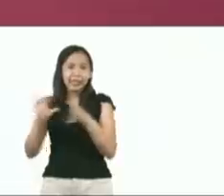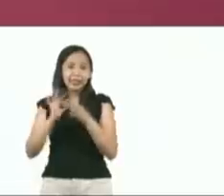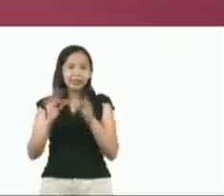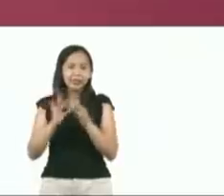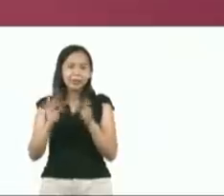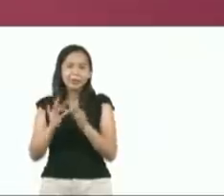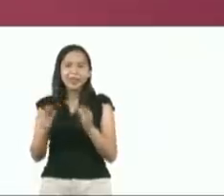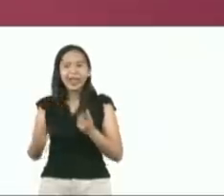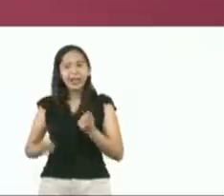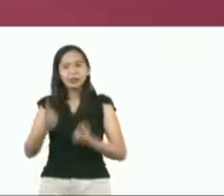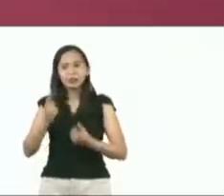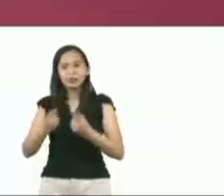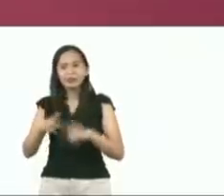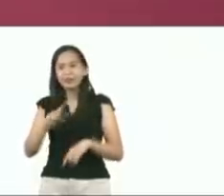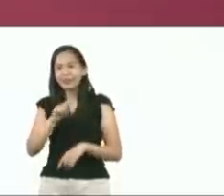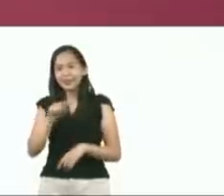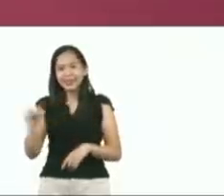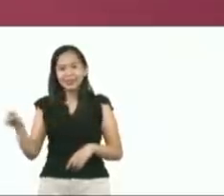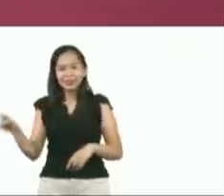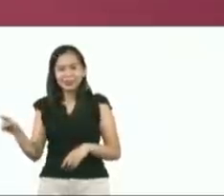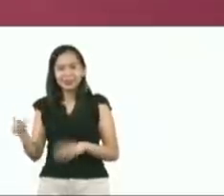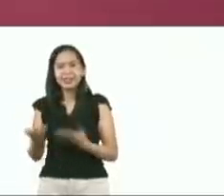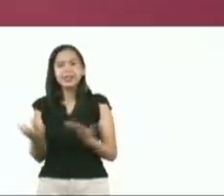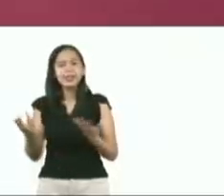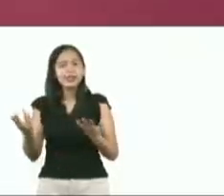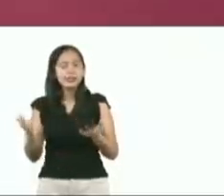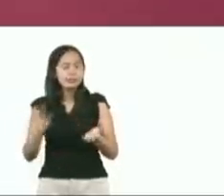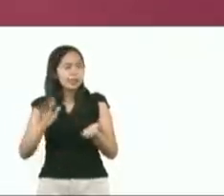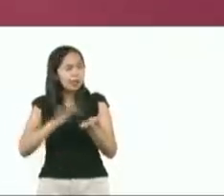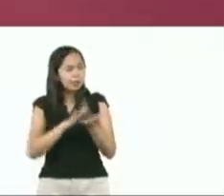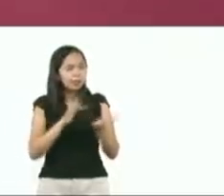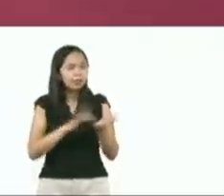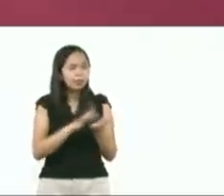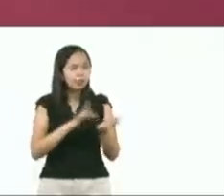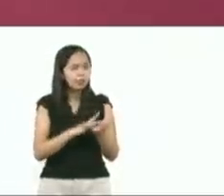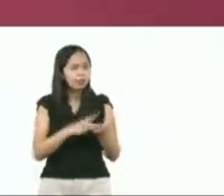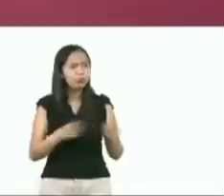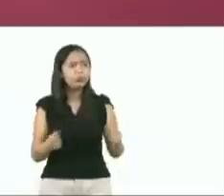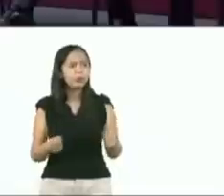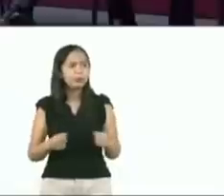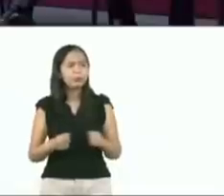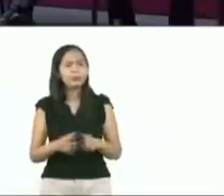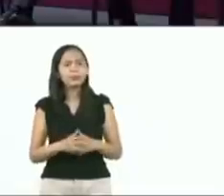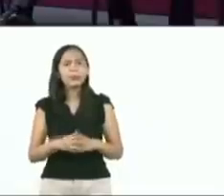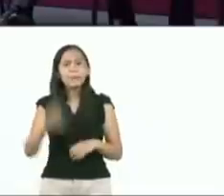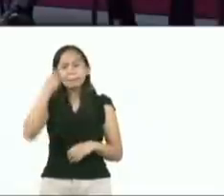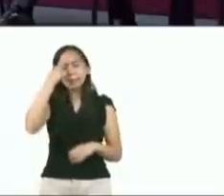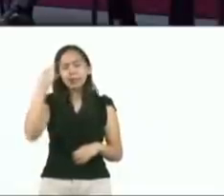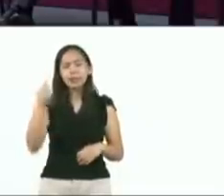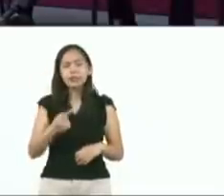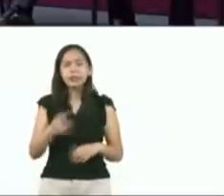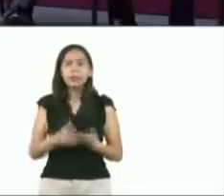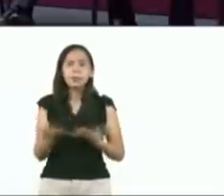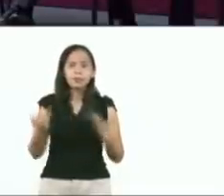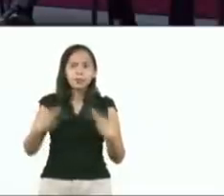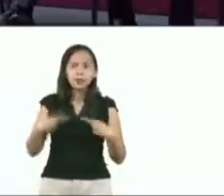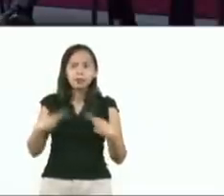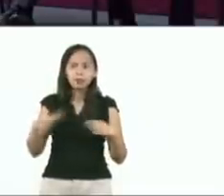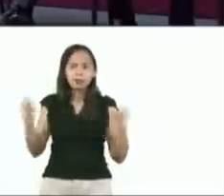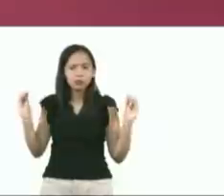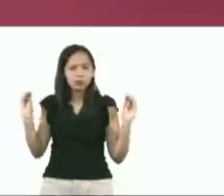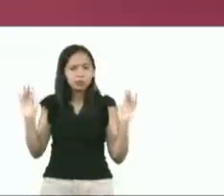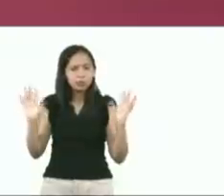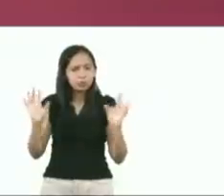un golpe y una combinación para irla subiendo, ir calentando, para que todos los que ese día estemos aquí el